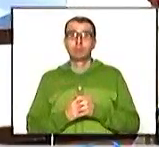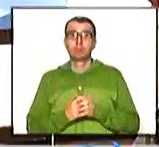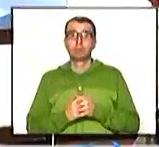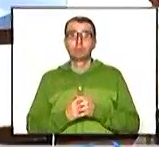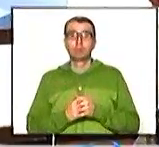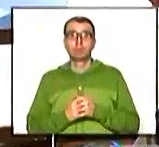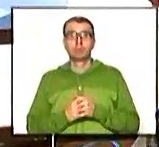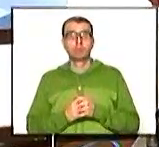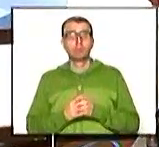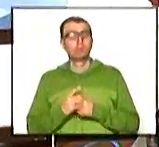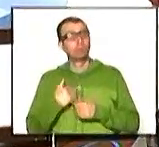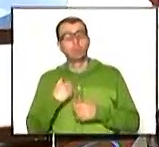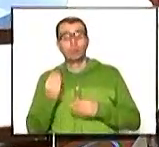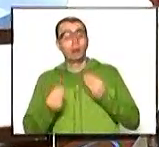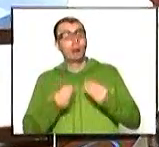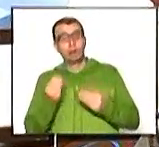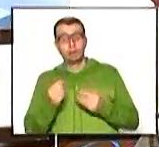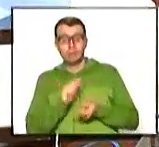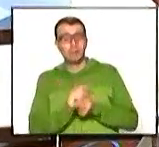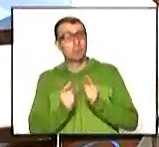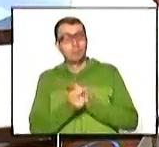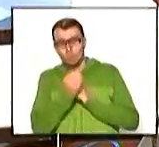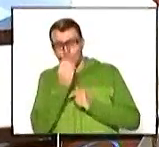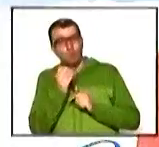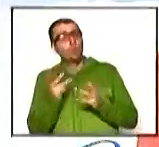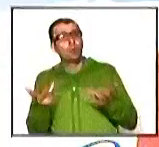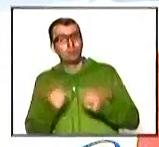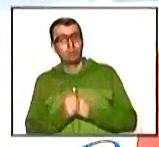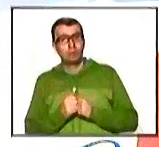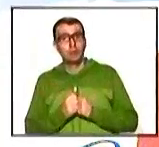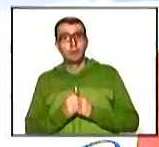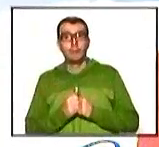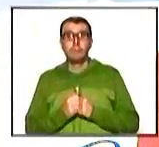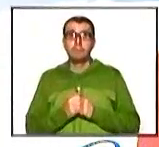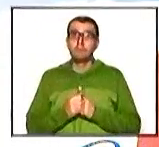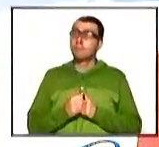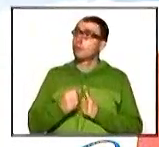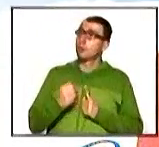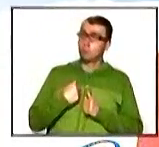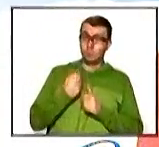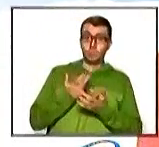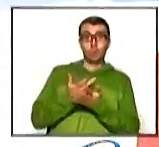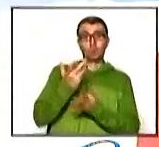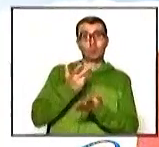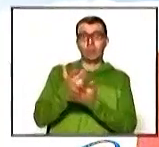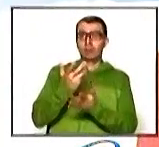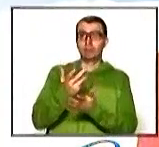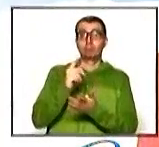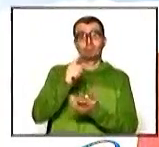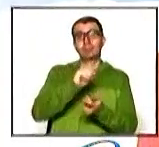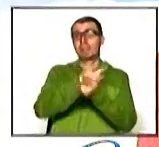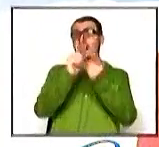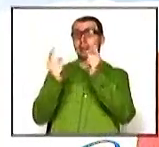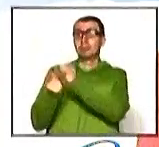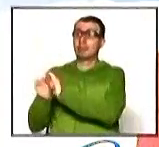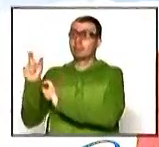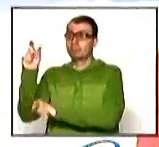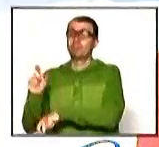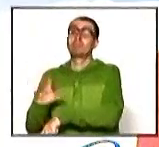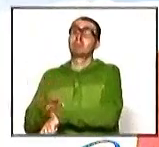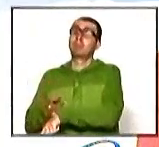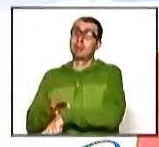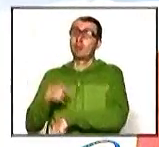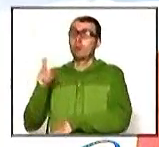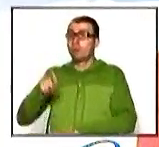suyo no es cambiar de dieta. Perdóneme, usted lo que tiene que cambiar es de médico. Ese es su problema.